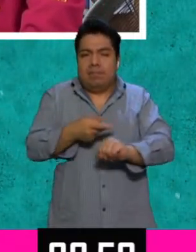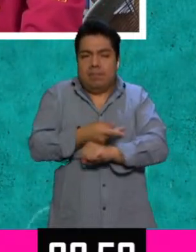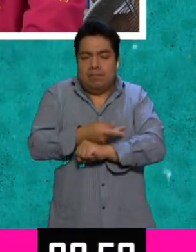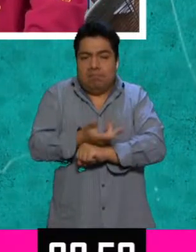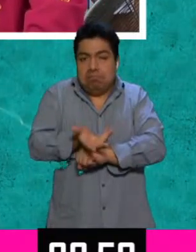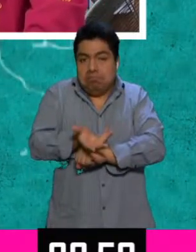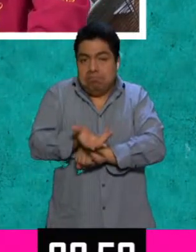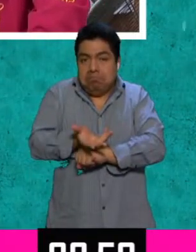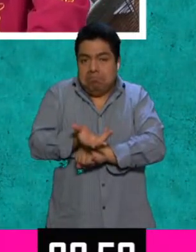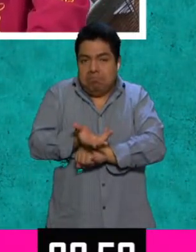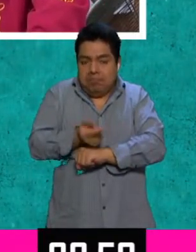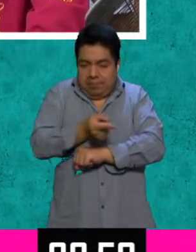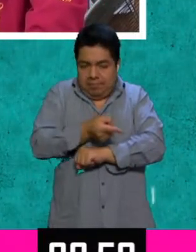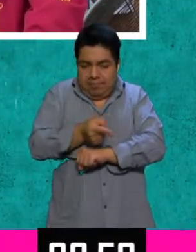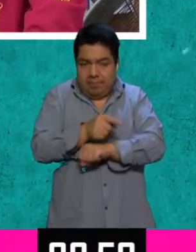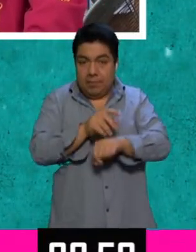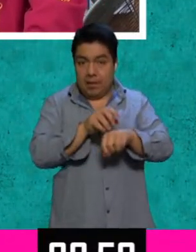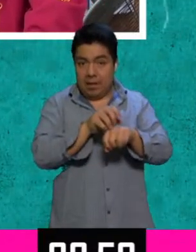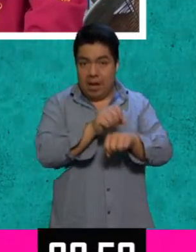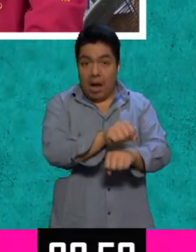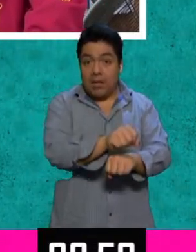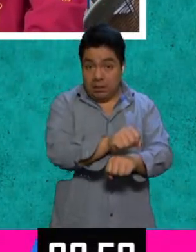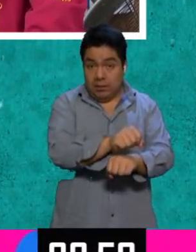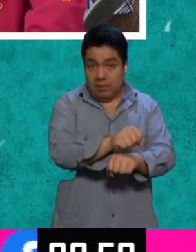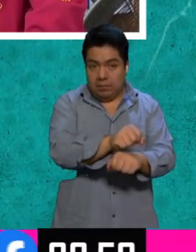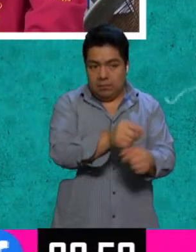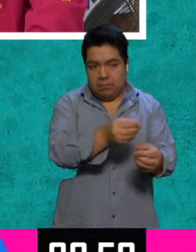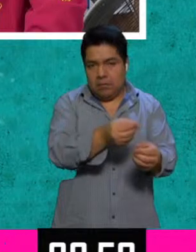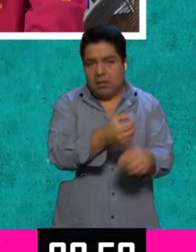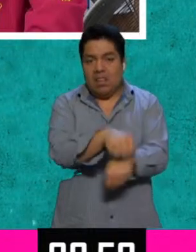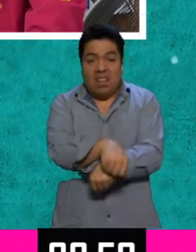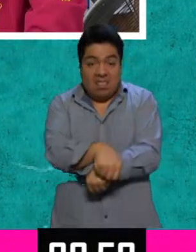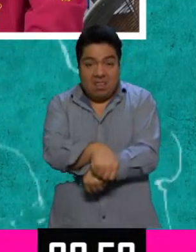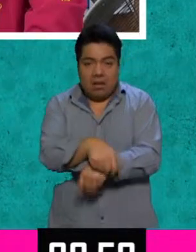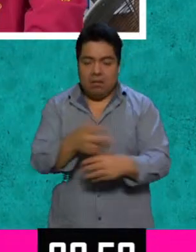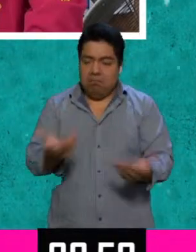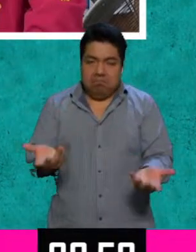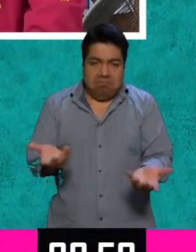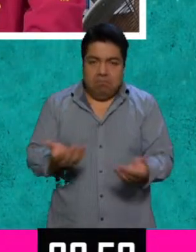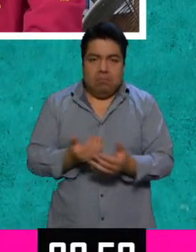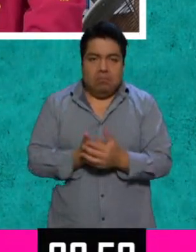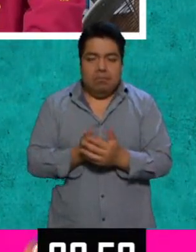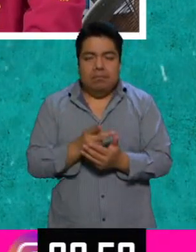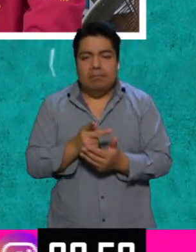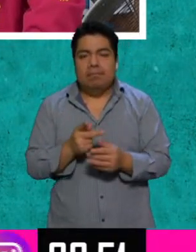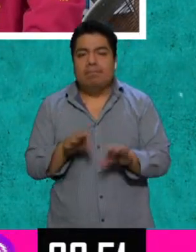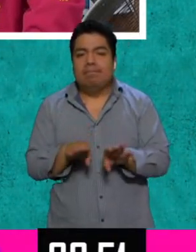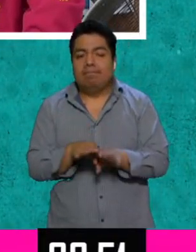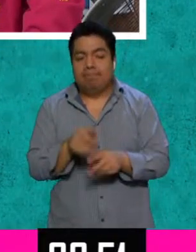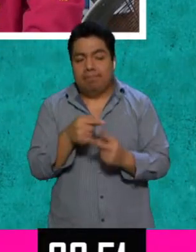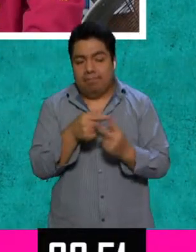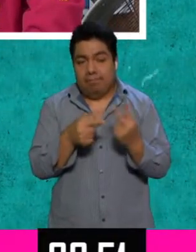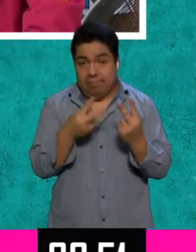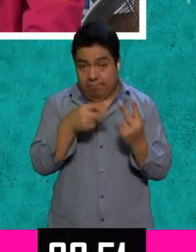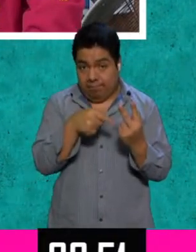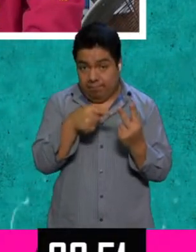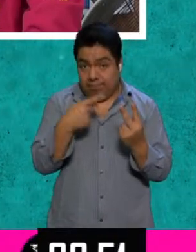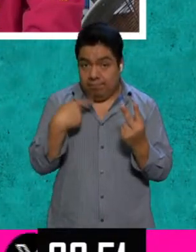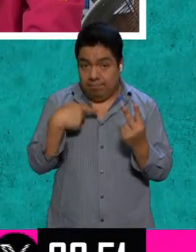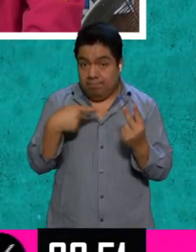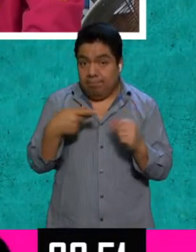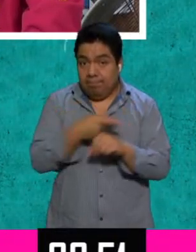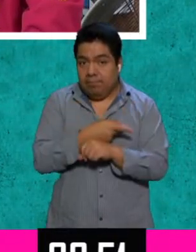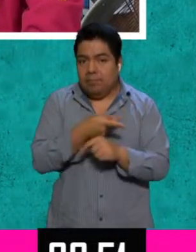duda, captura, entrega, pero es muy importante lo que puede pasar con estos dos personajes en